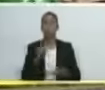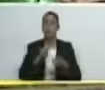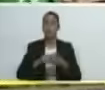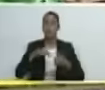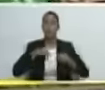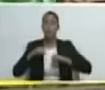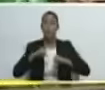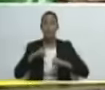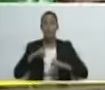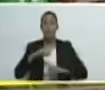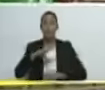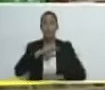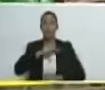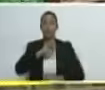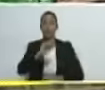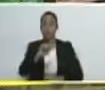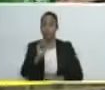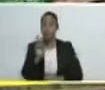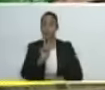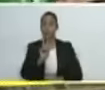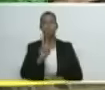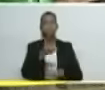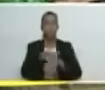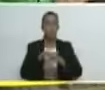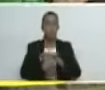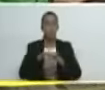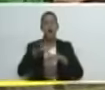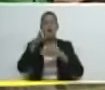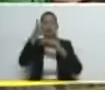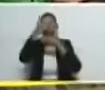Movimiento Revolucionario Tupamaro,